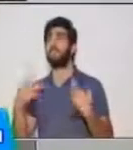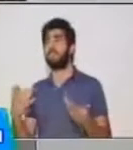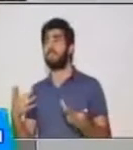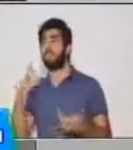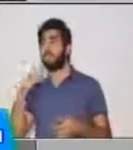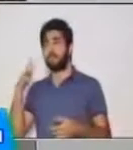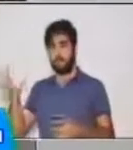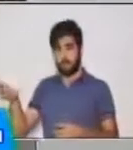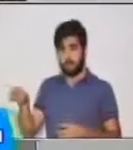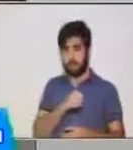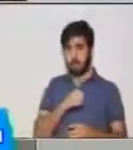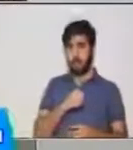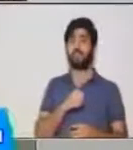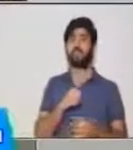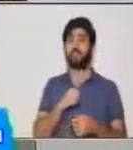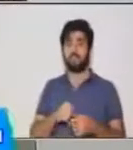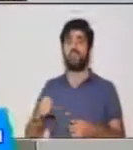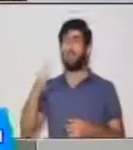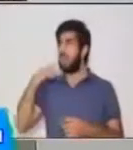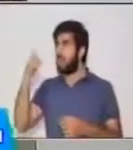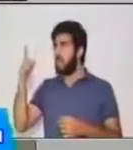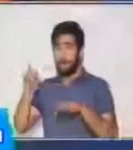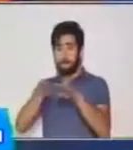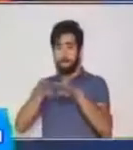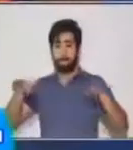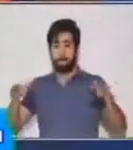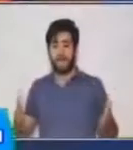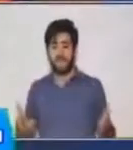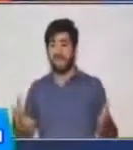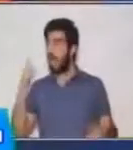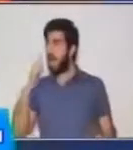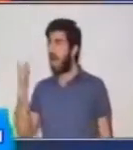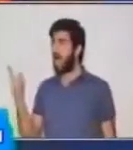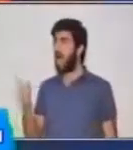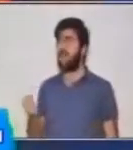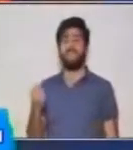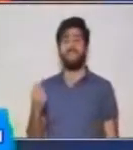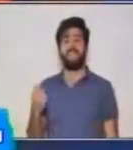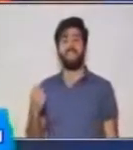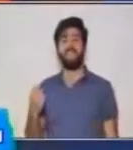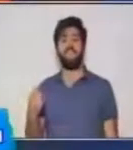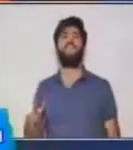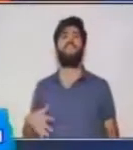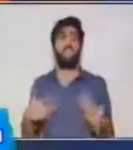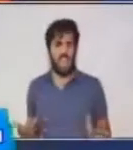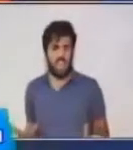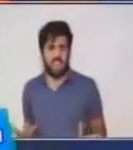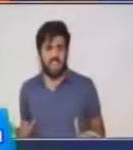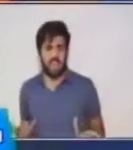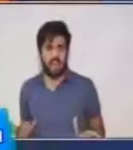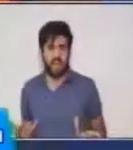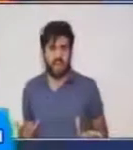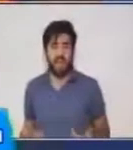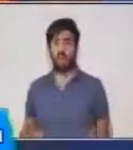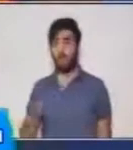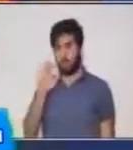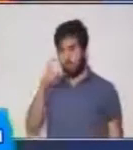ahora debes ver nuevamente la mesa. ¿Cuál es el objeto que nos hace falta? Muy bien.